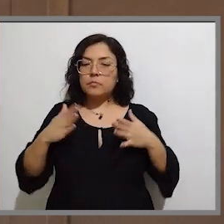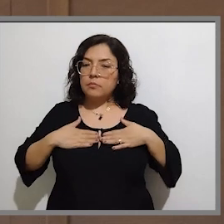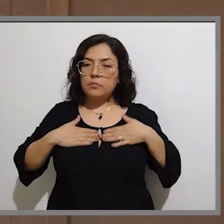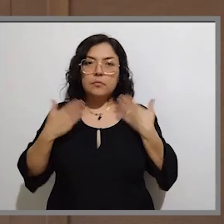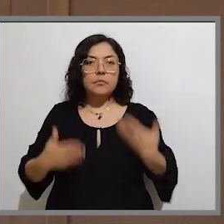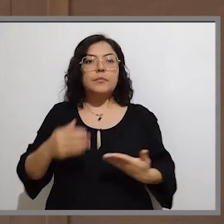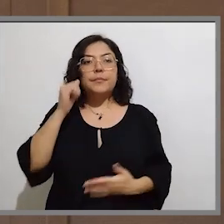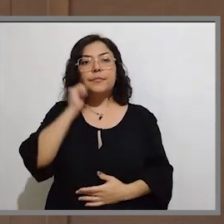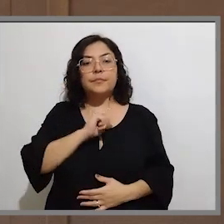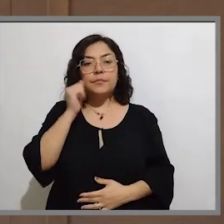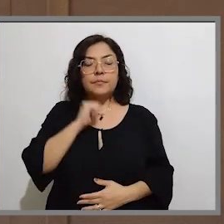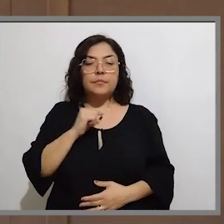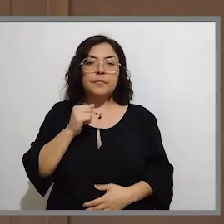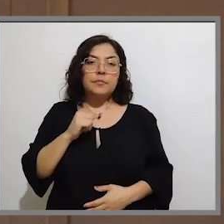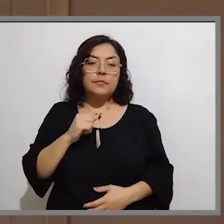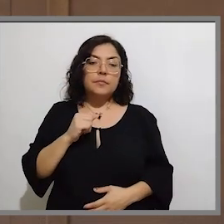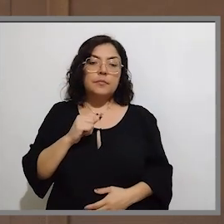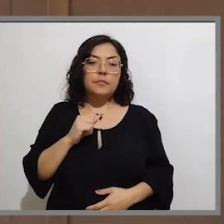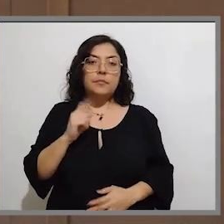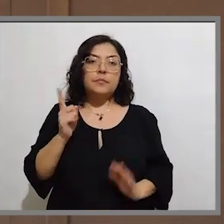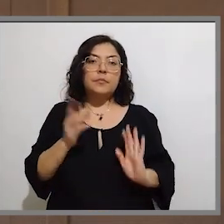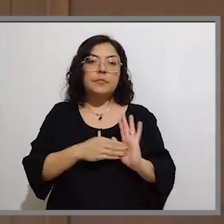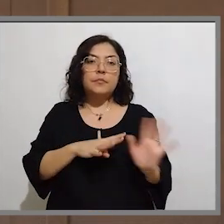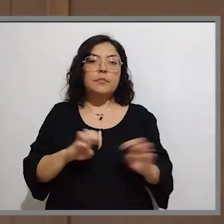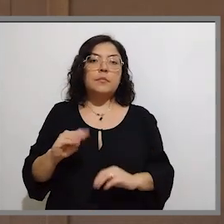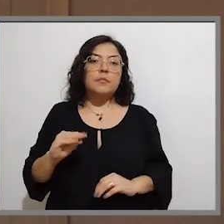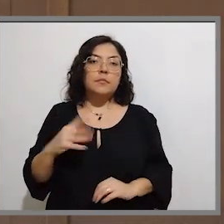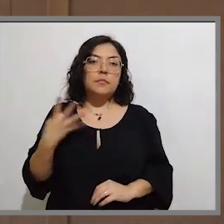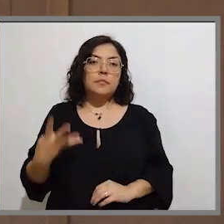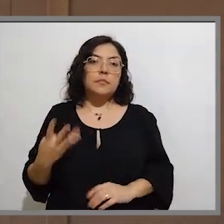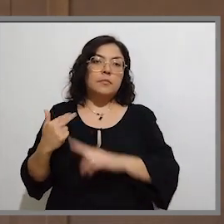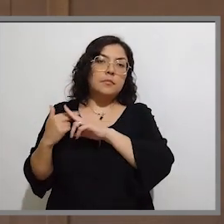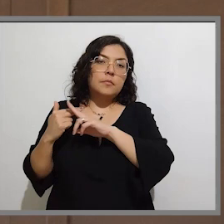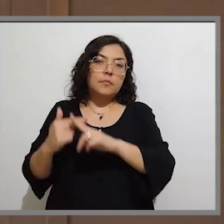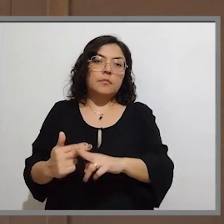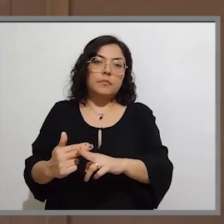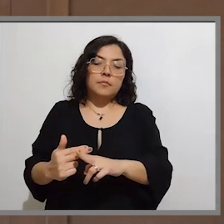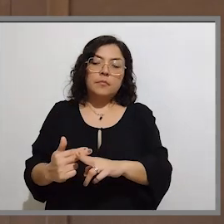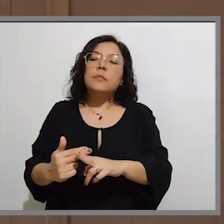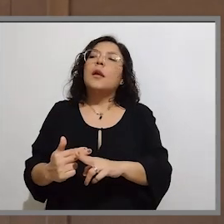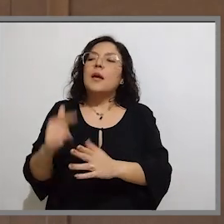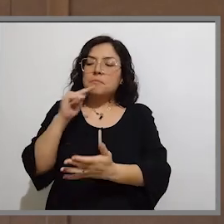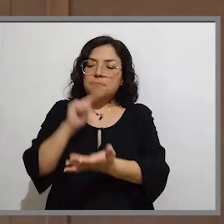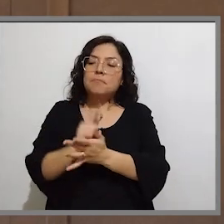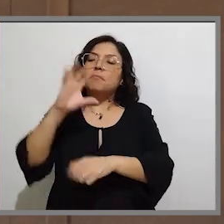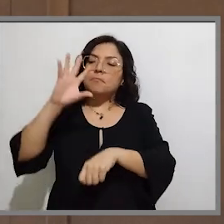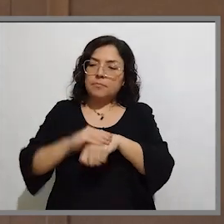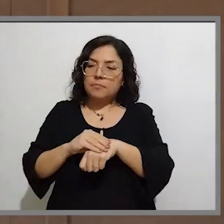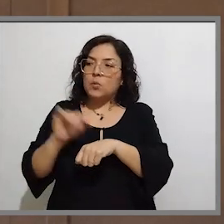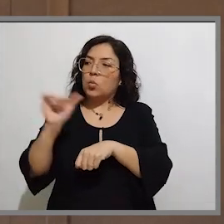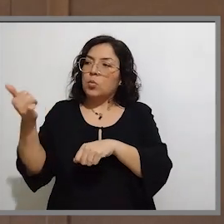elecciones que a lo largo de estos años, desde 1994 para acá, han sido ahora sí observados oficialmente